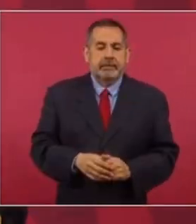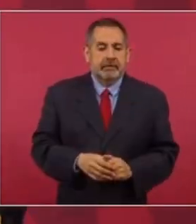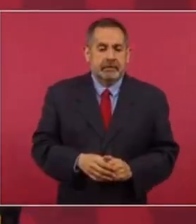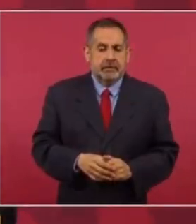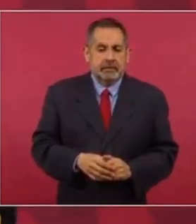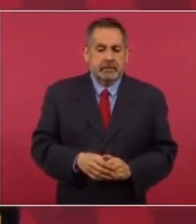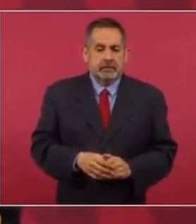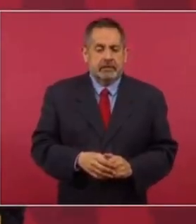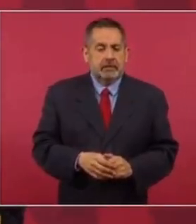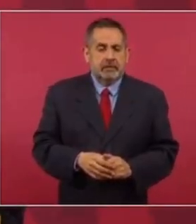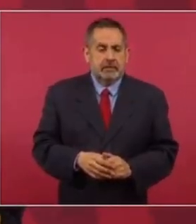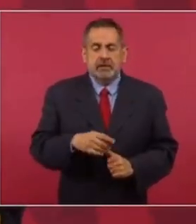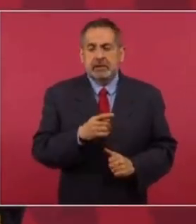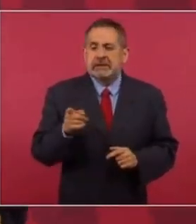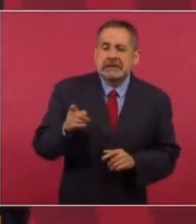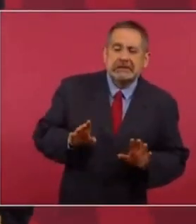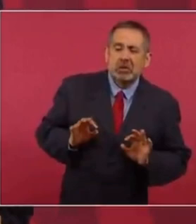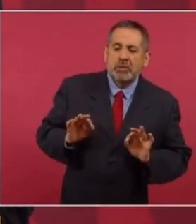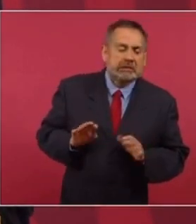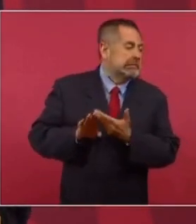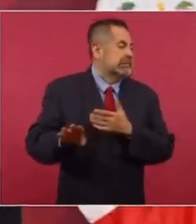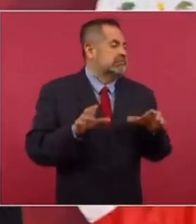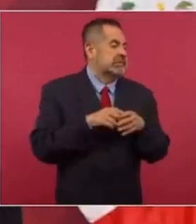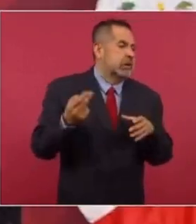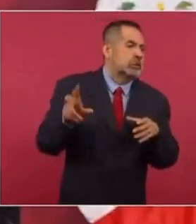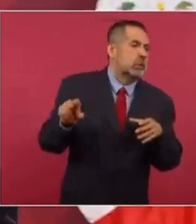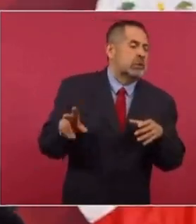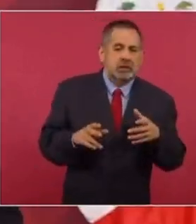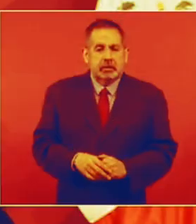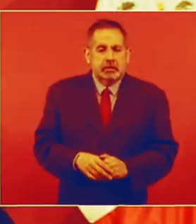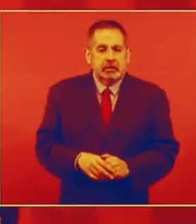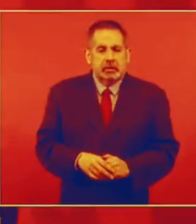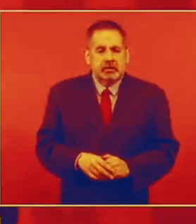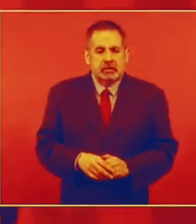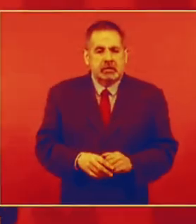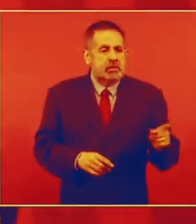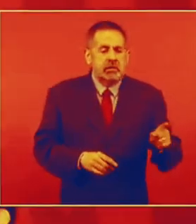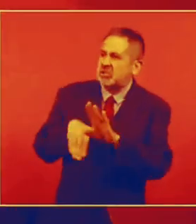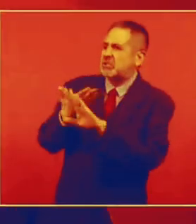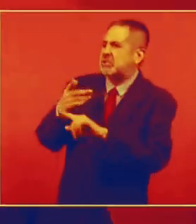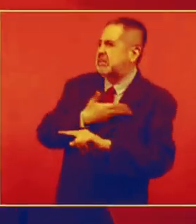No. Cuando no les conviene, son capaces hasta de